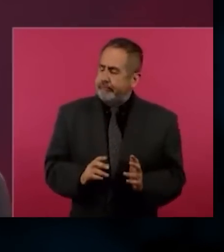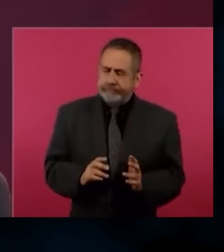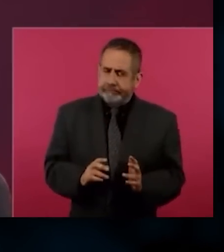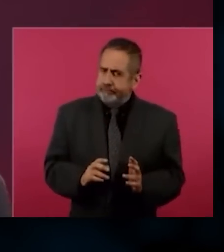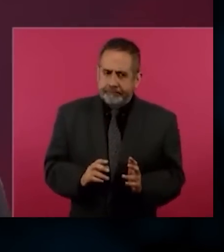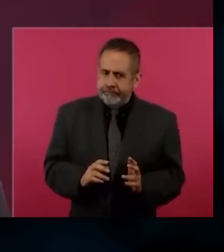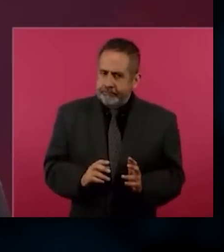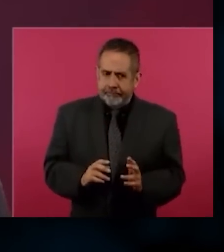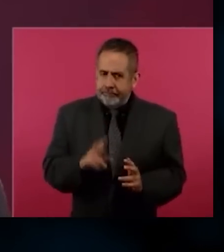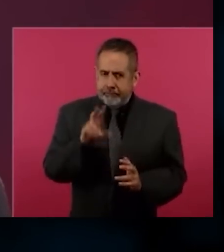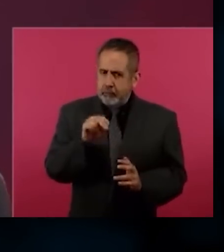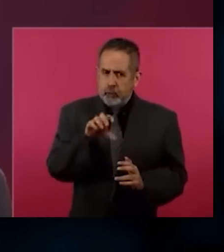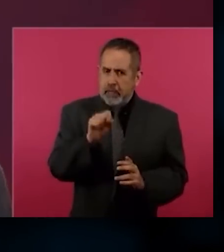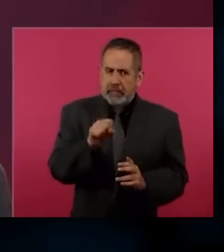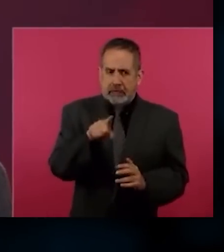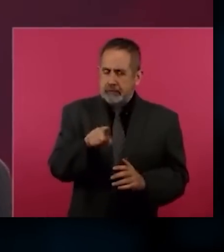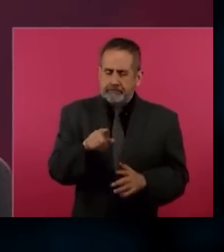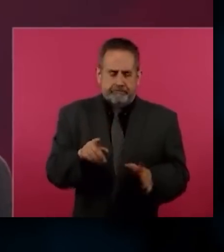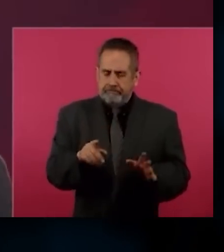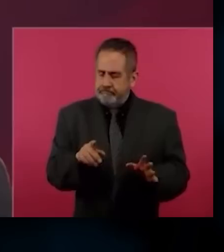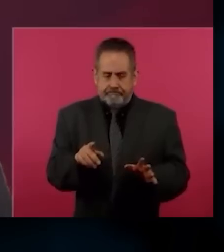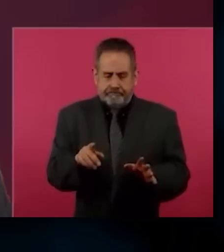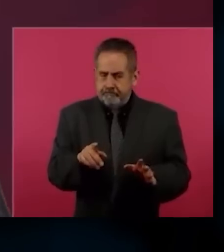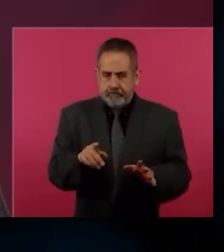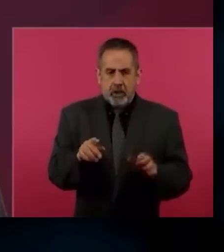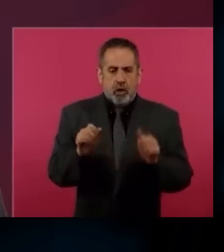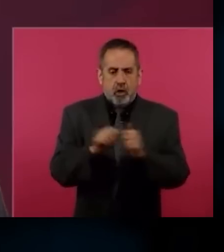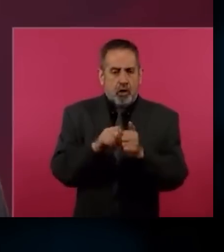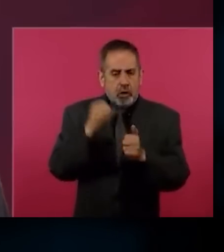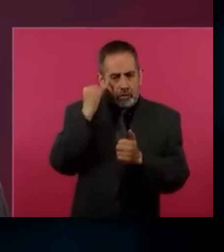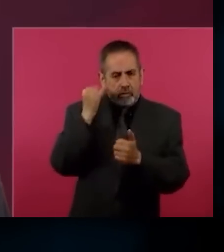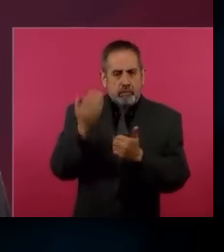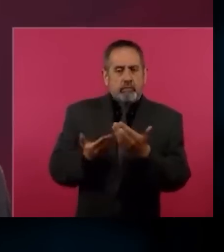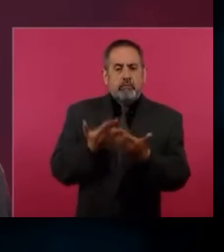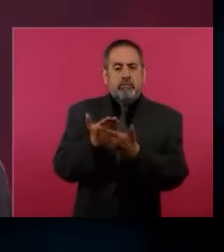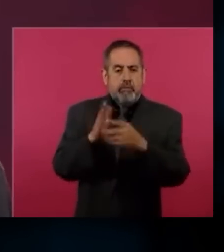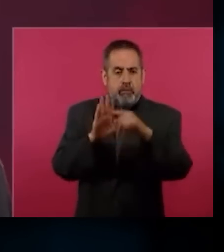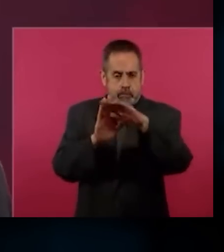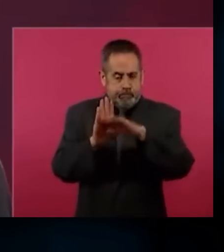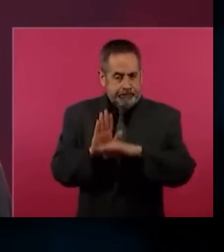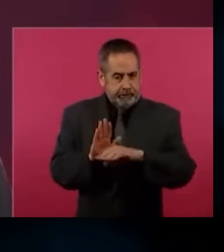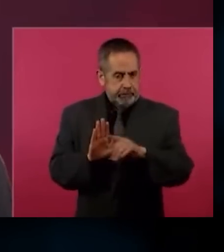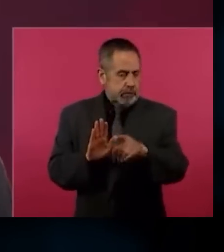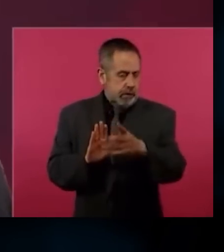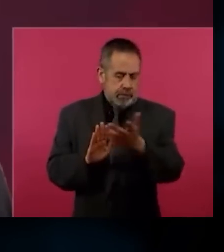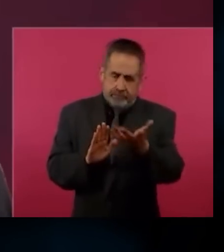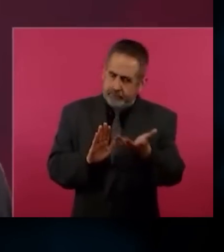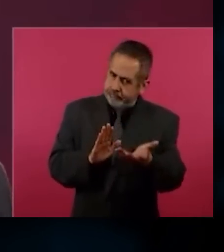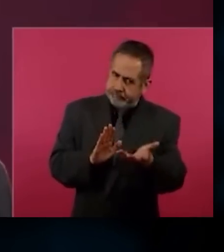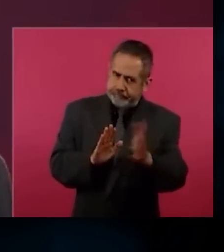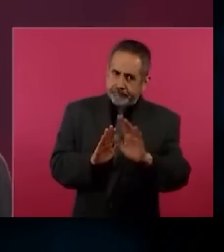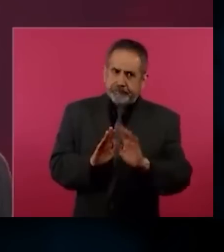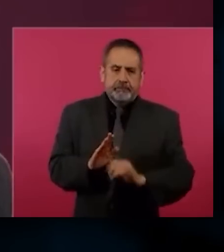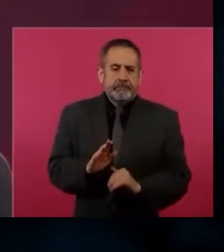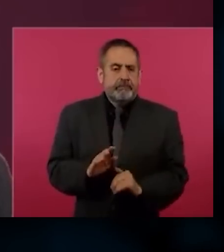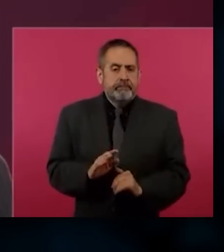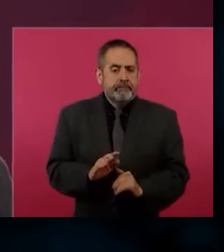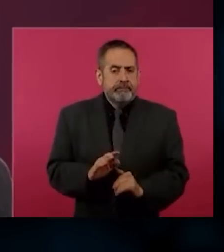ver con el planteamiento de que puede